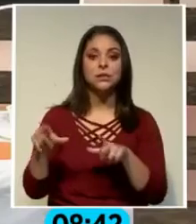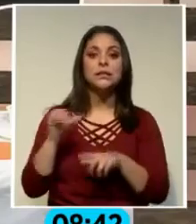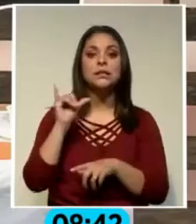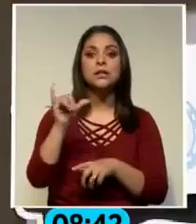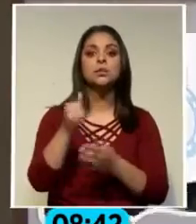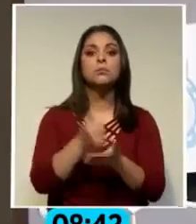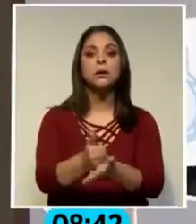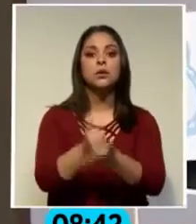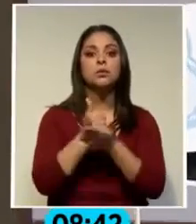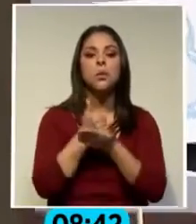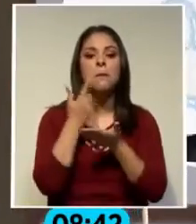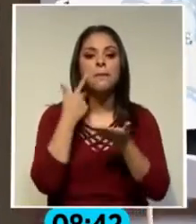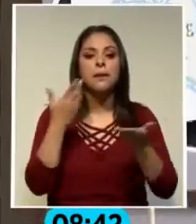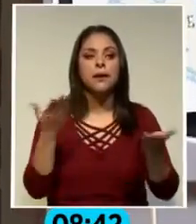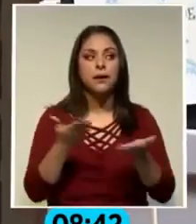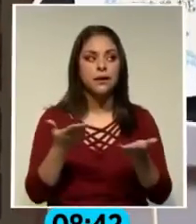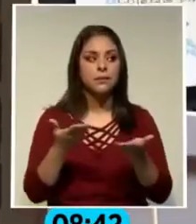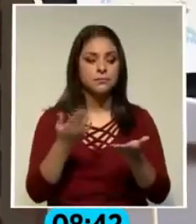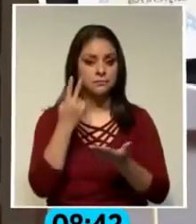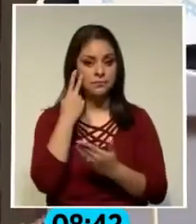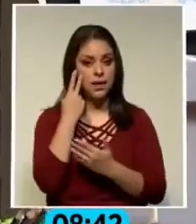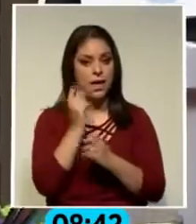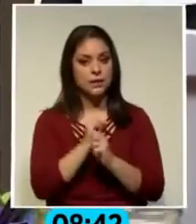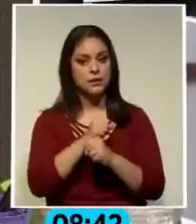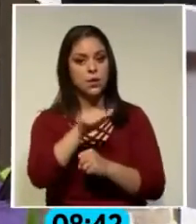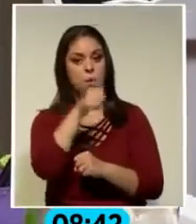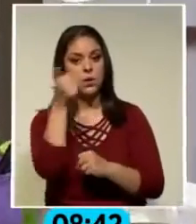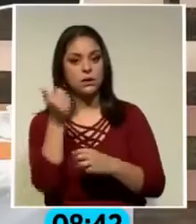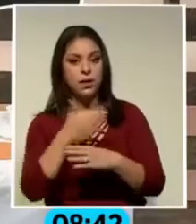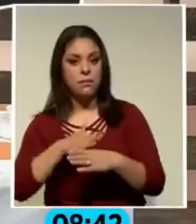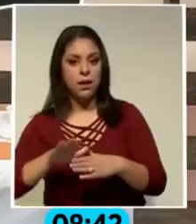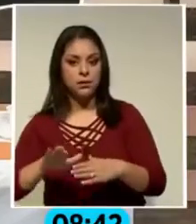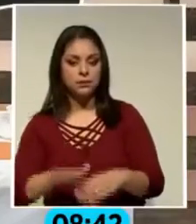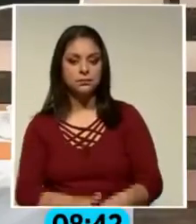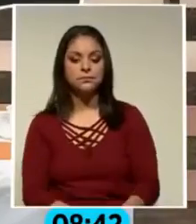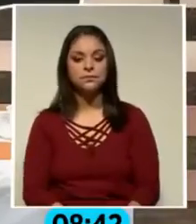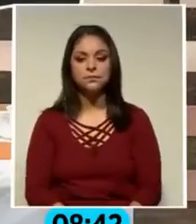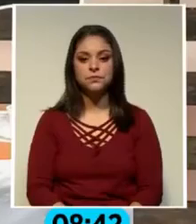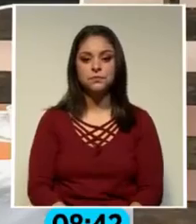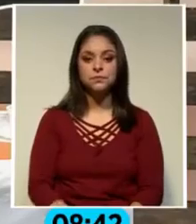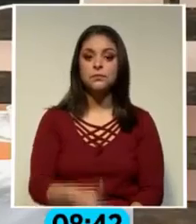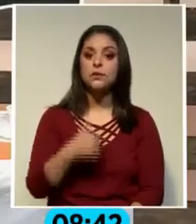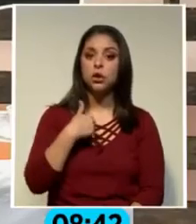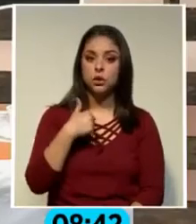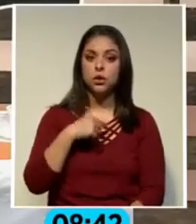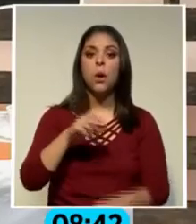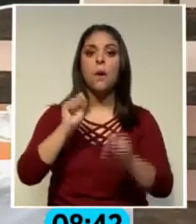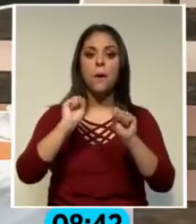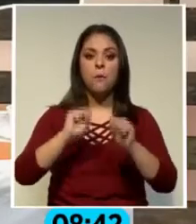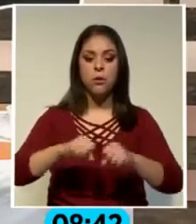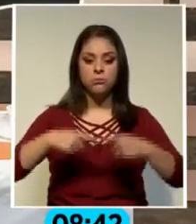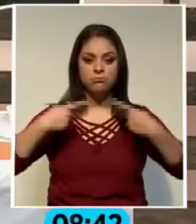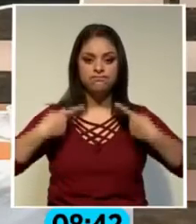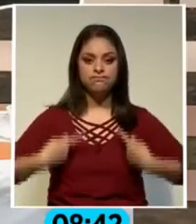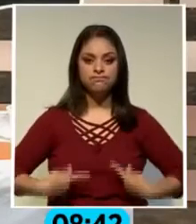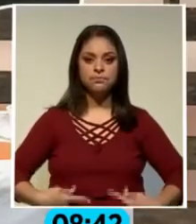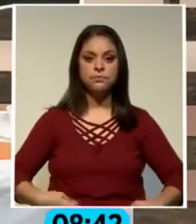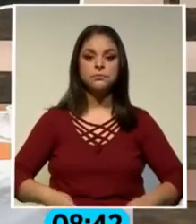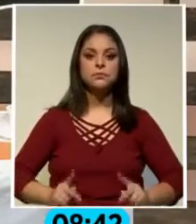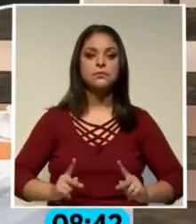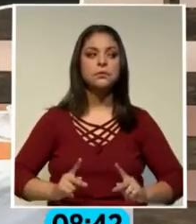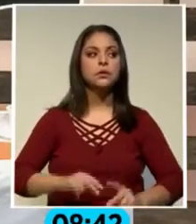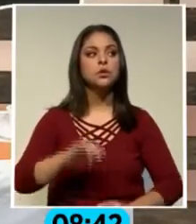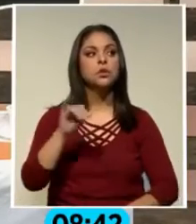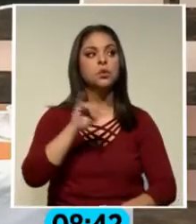para hacer esta otra parte. Ay, yo ¿qué es eso? Yo lo puedo, voy a vestir como el tarrito, entonces lo